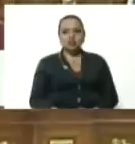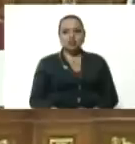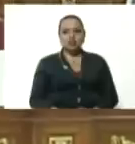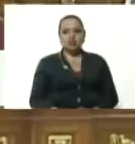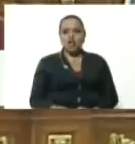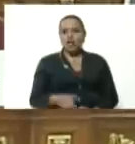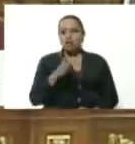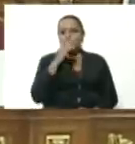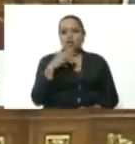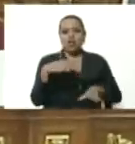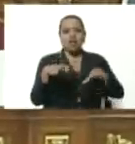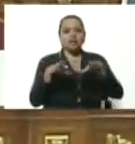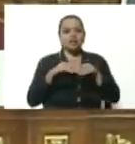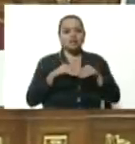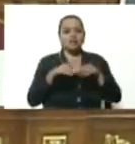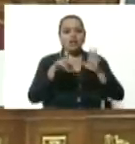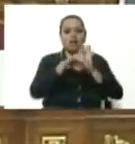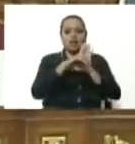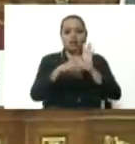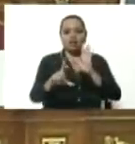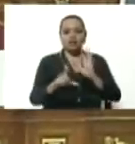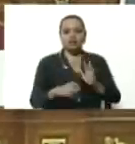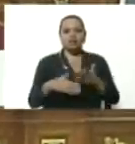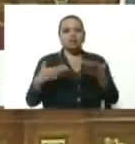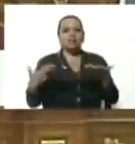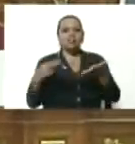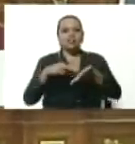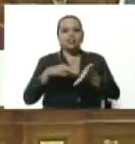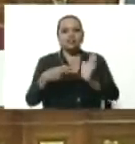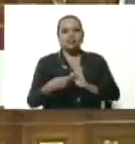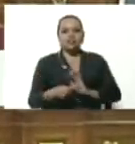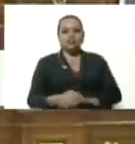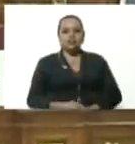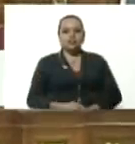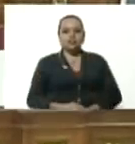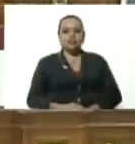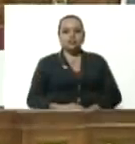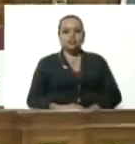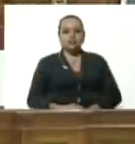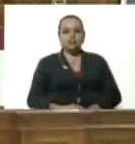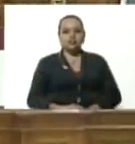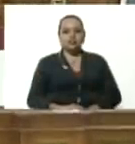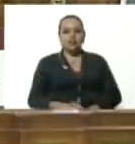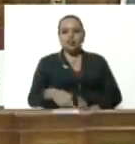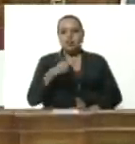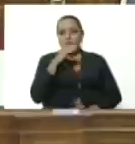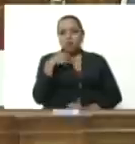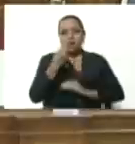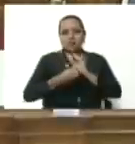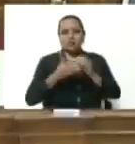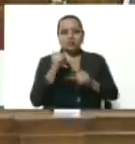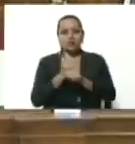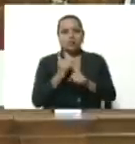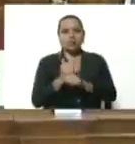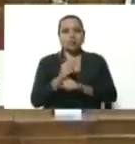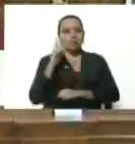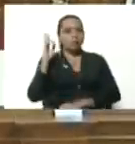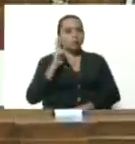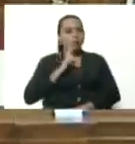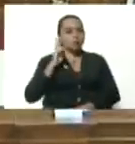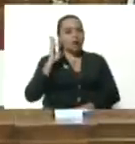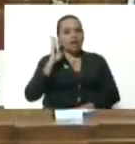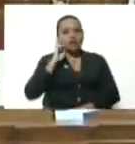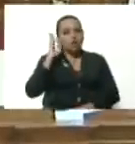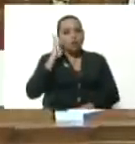omisión legislativa. ¿Qué es la omisión legislativa? Que no cumple con su deber, por las razones que sean. En